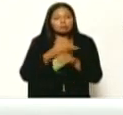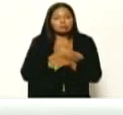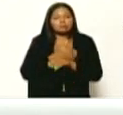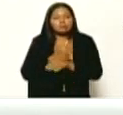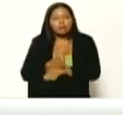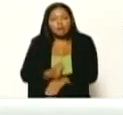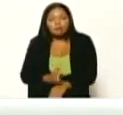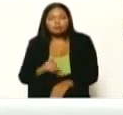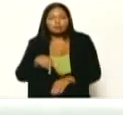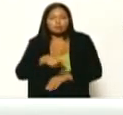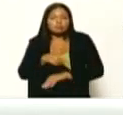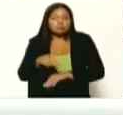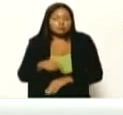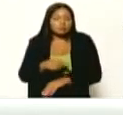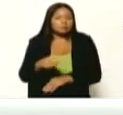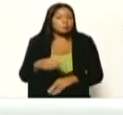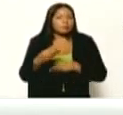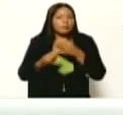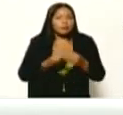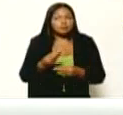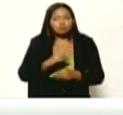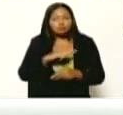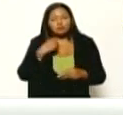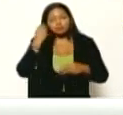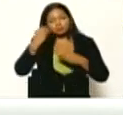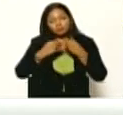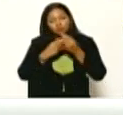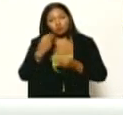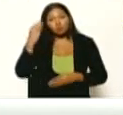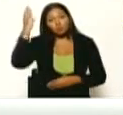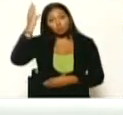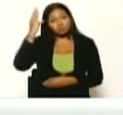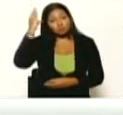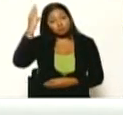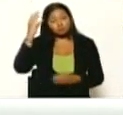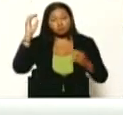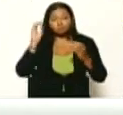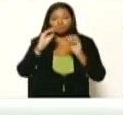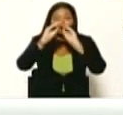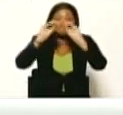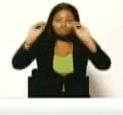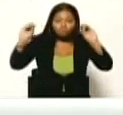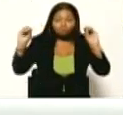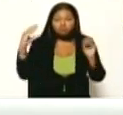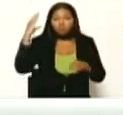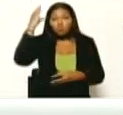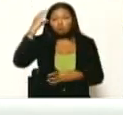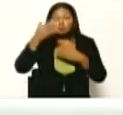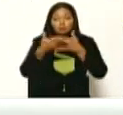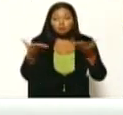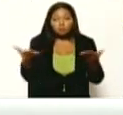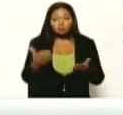tiempo. Entonces hay que seguir nosotros creando conciencia, despertando conciencias,